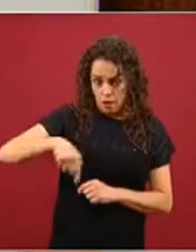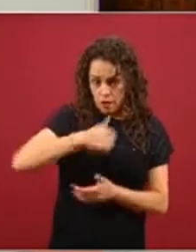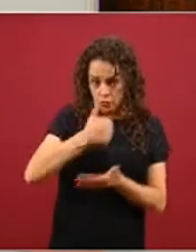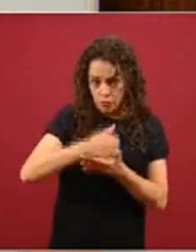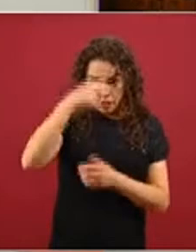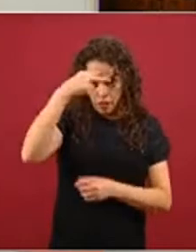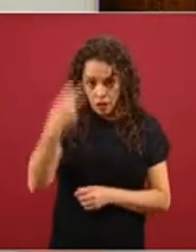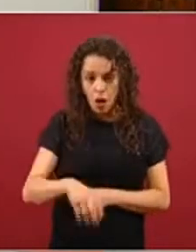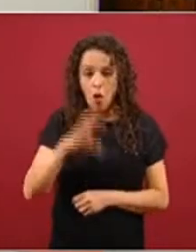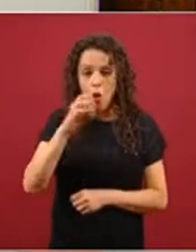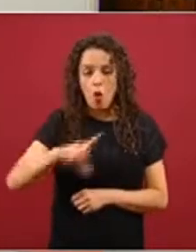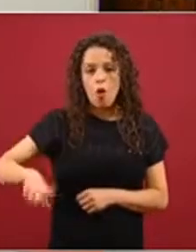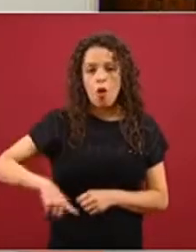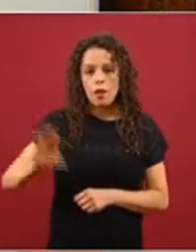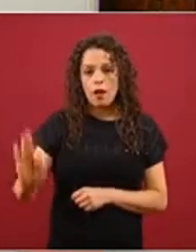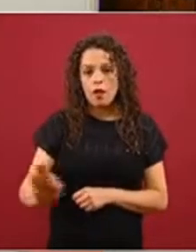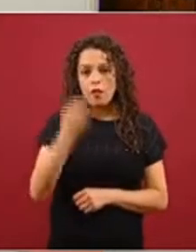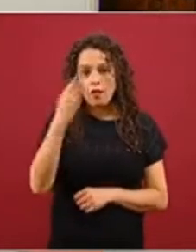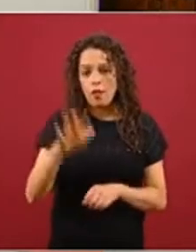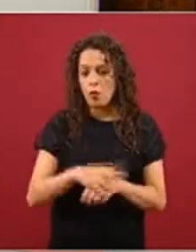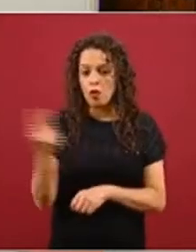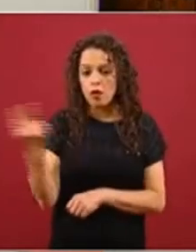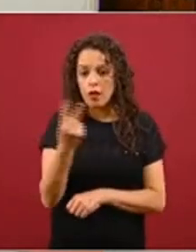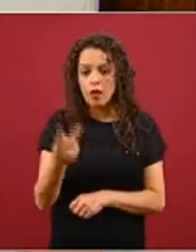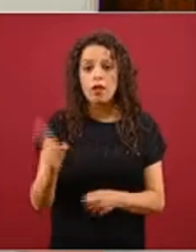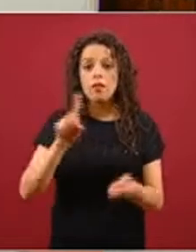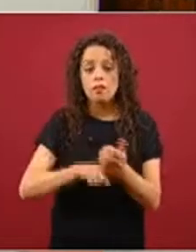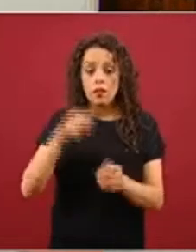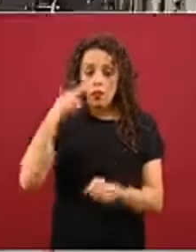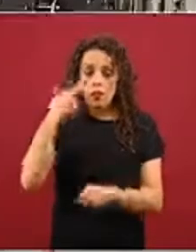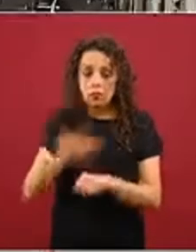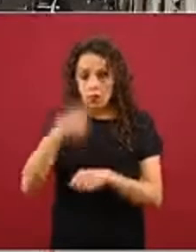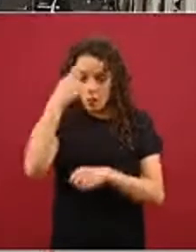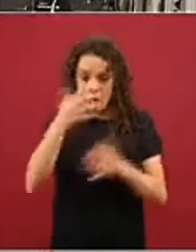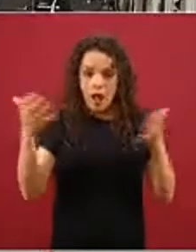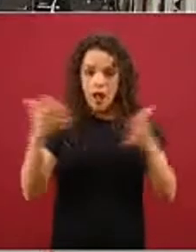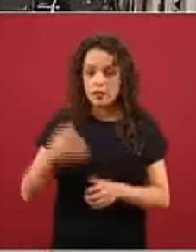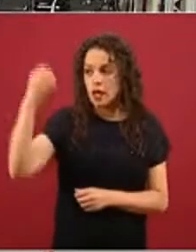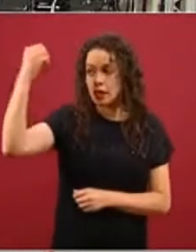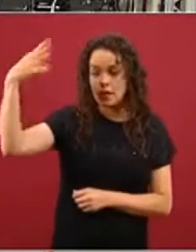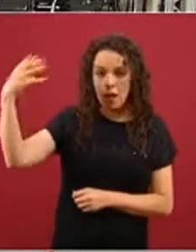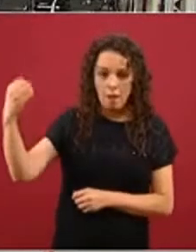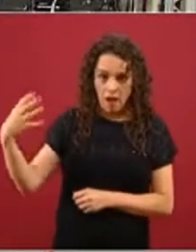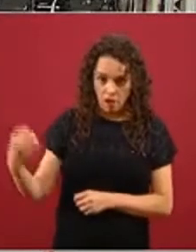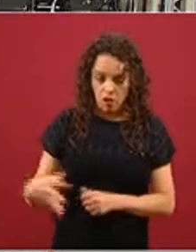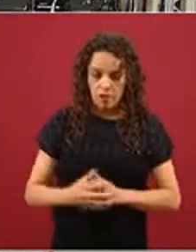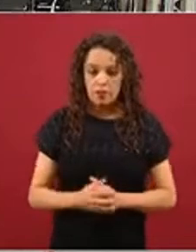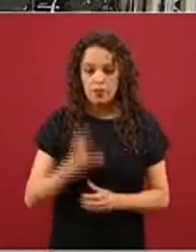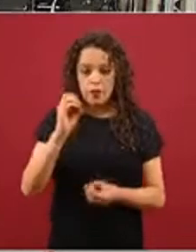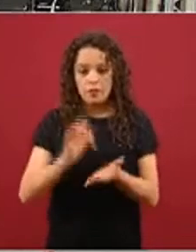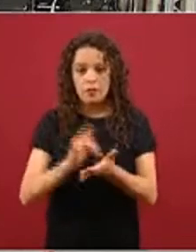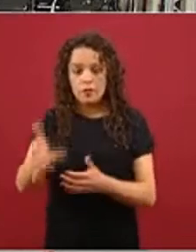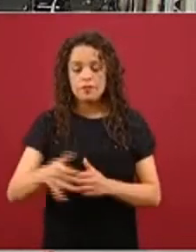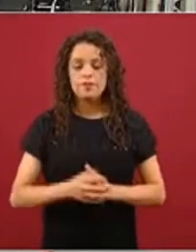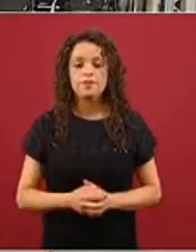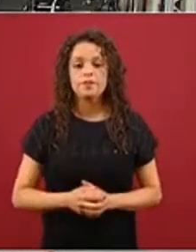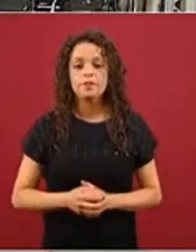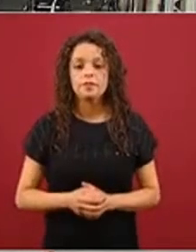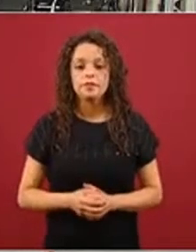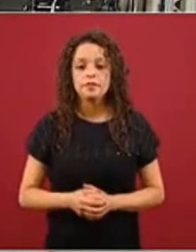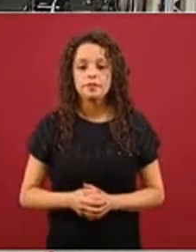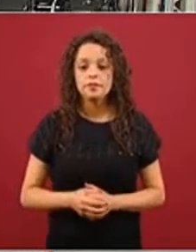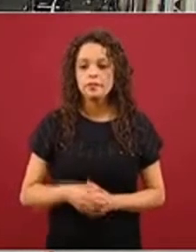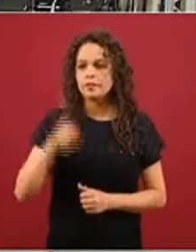que es quien elabora el semáforo. Gracias. ¿Mande? La deserción. La deserción, lo